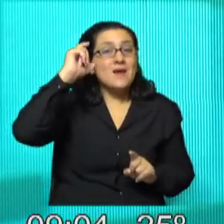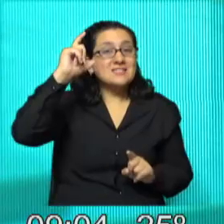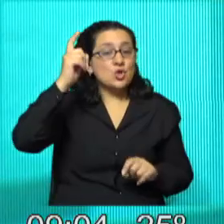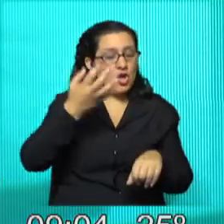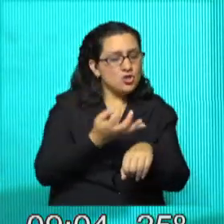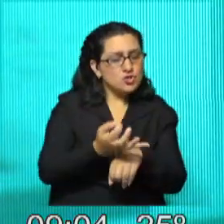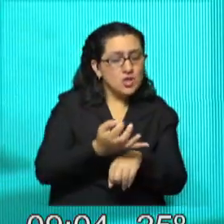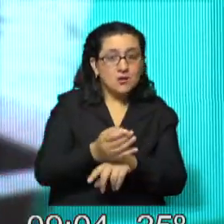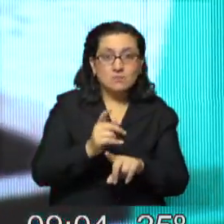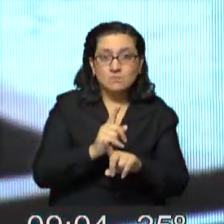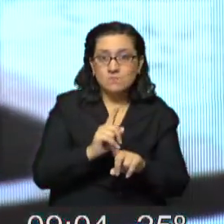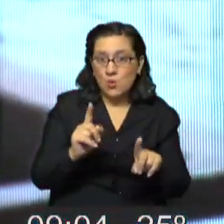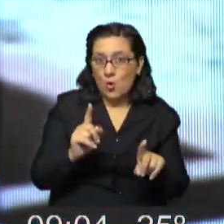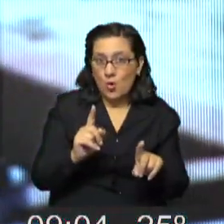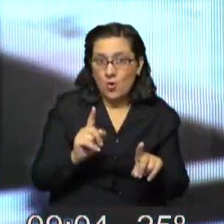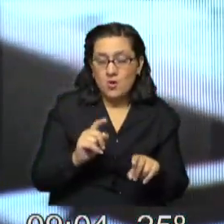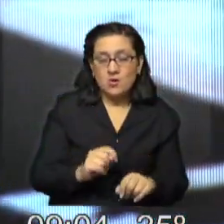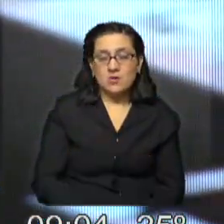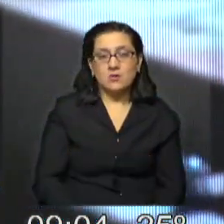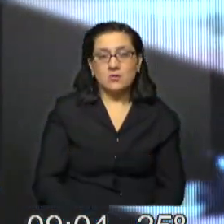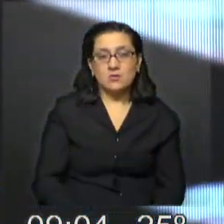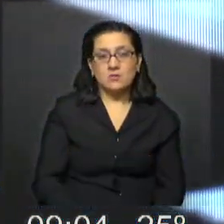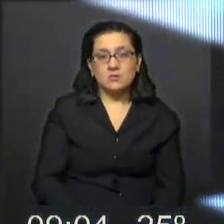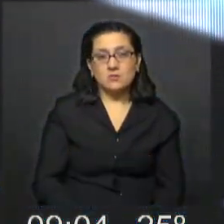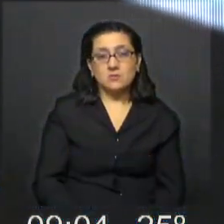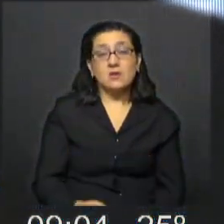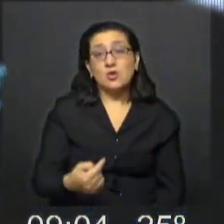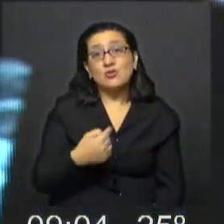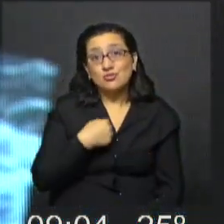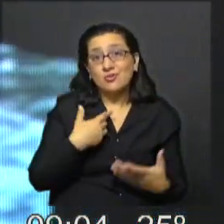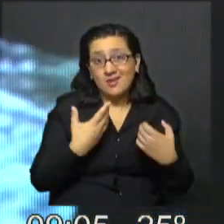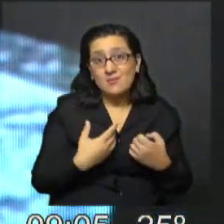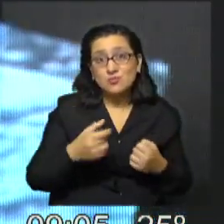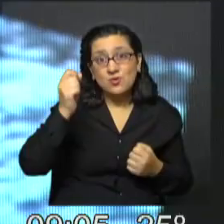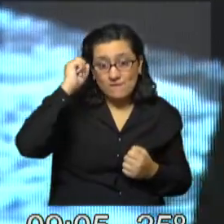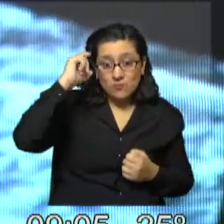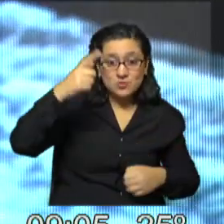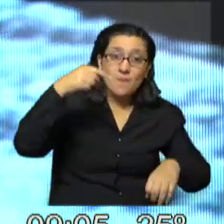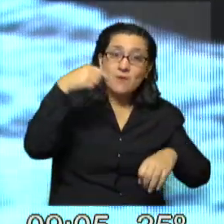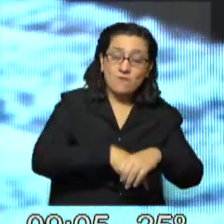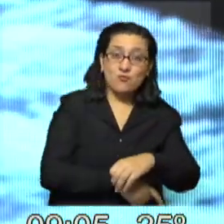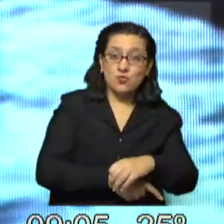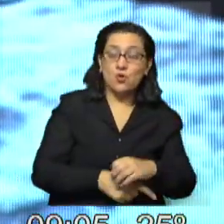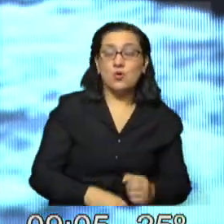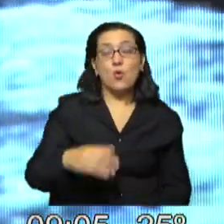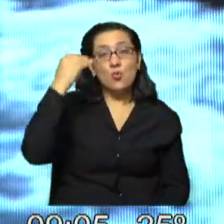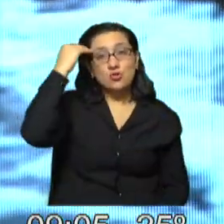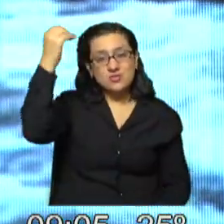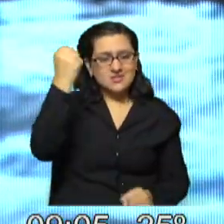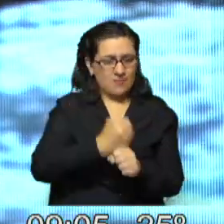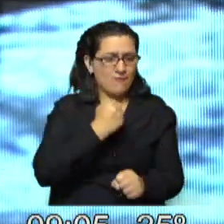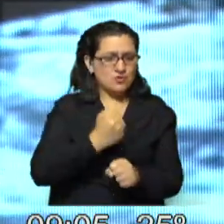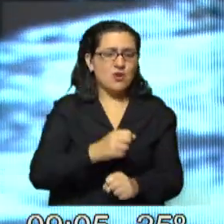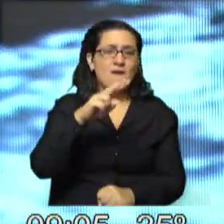en servicio, formación permanente, formación profunda, sí, que es lo que nosotros apostamos. Nosotros apostamos a un docente que sea profesional de la educación,